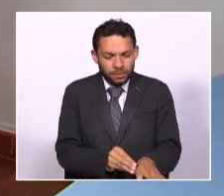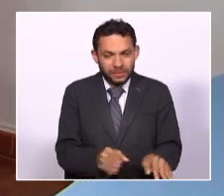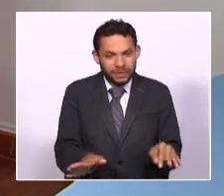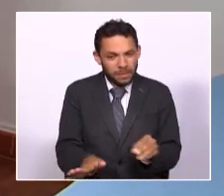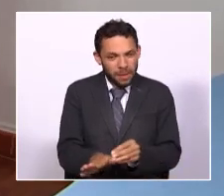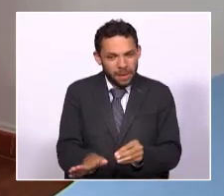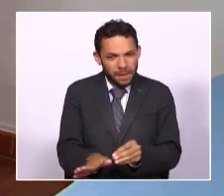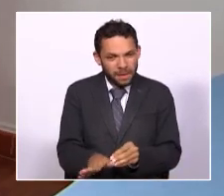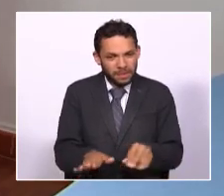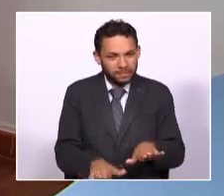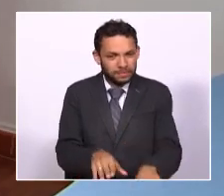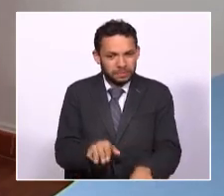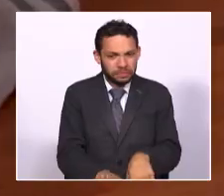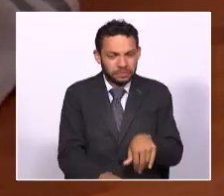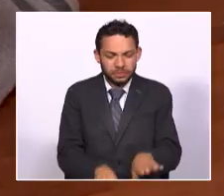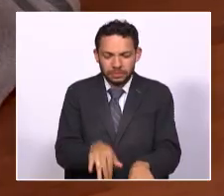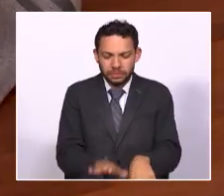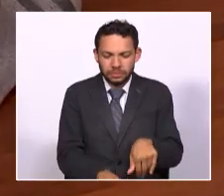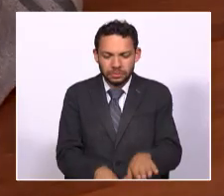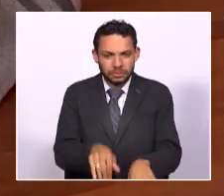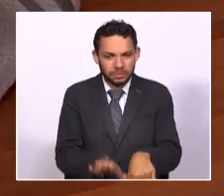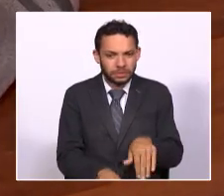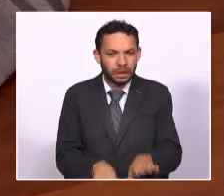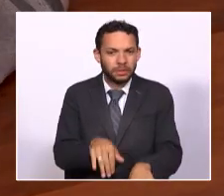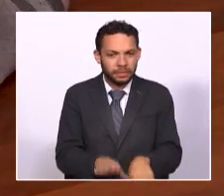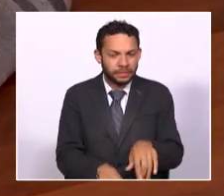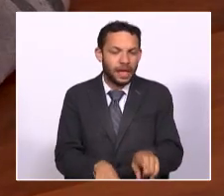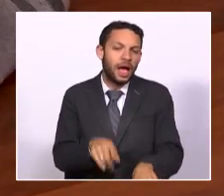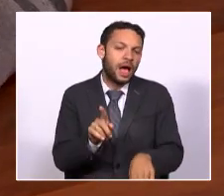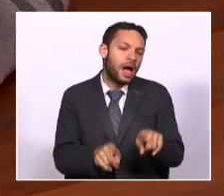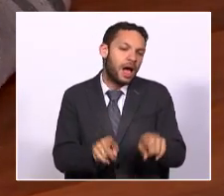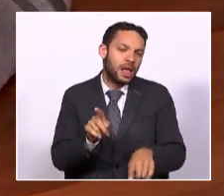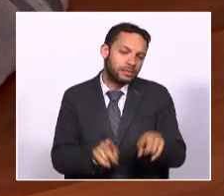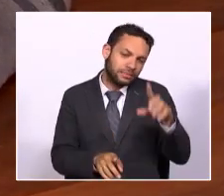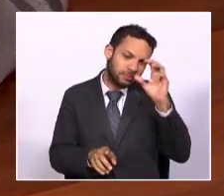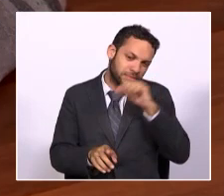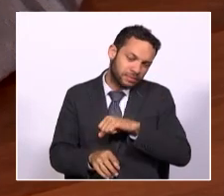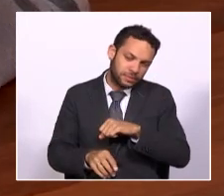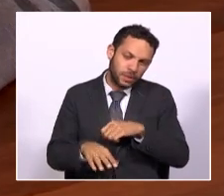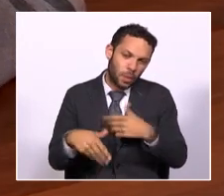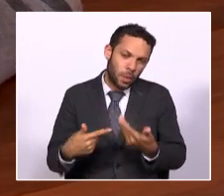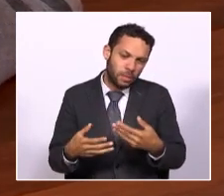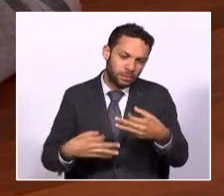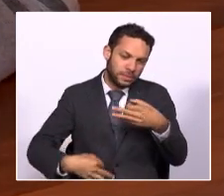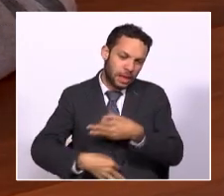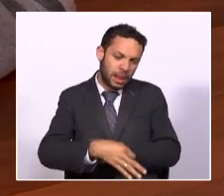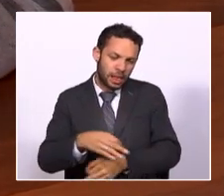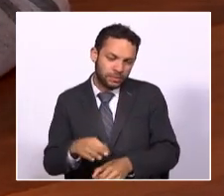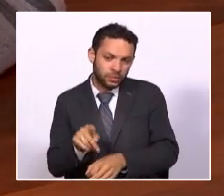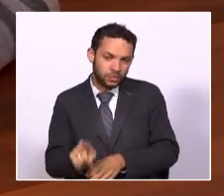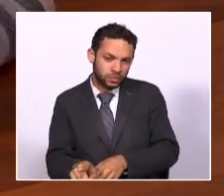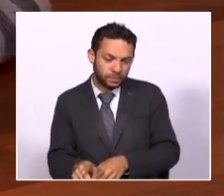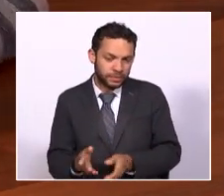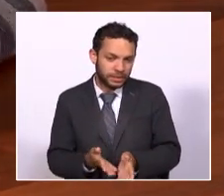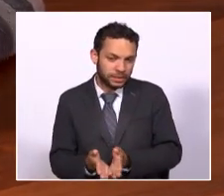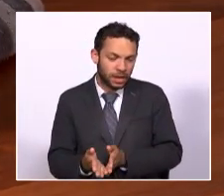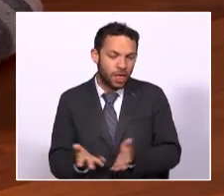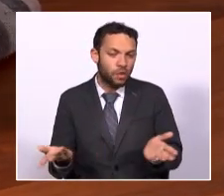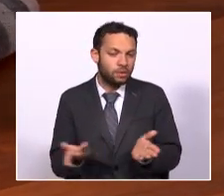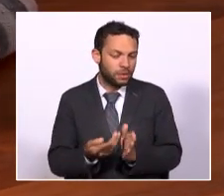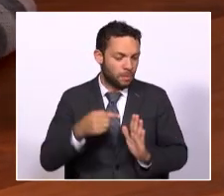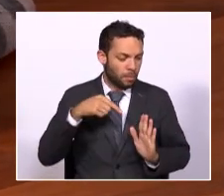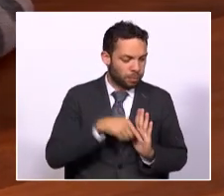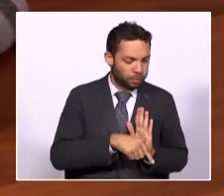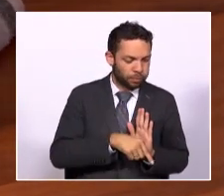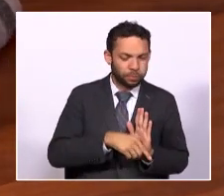pies, ¿sí? Muchas veces podemos observar, perdón José, vas a dejar desplazar no, deja el pie fijo en el piso y lo vas a dejar desplazar hacia adentro, eso